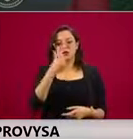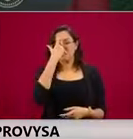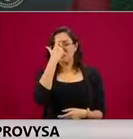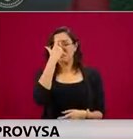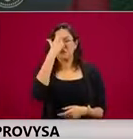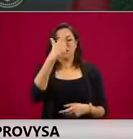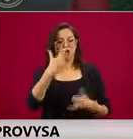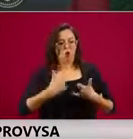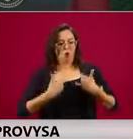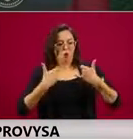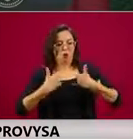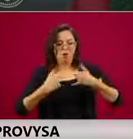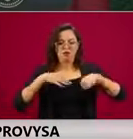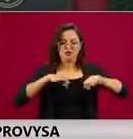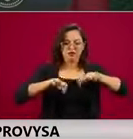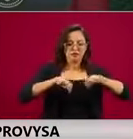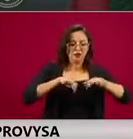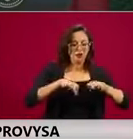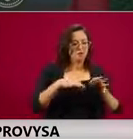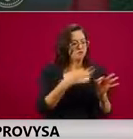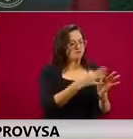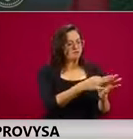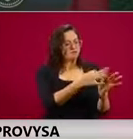no aquí en el país quizá, porque hay